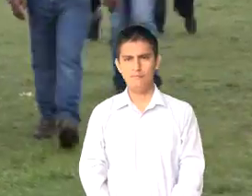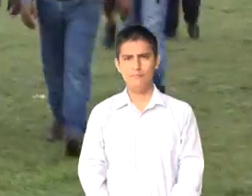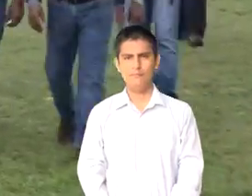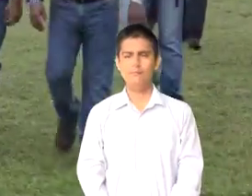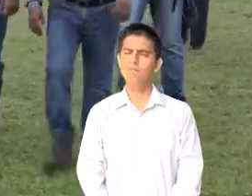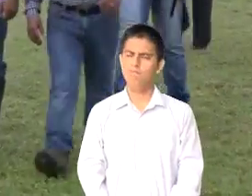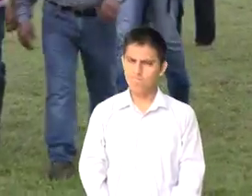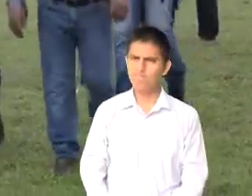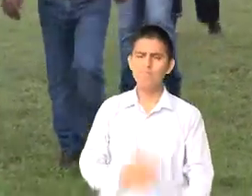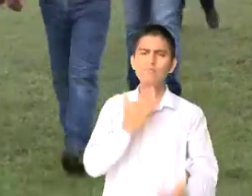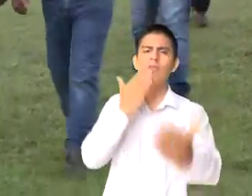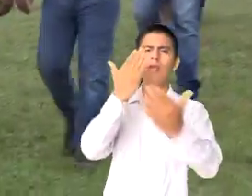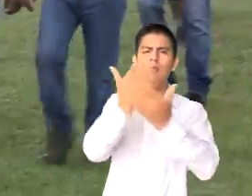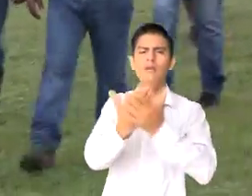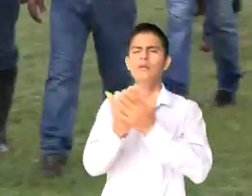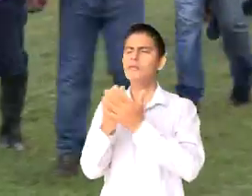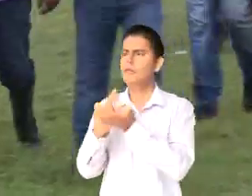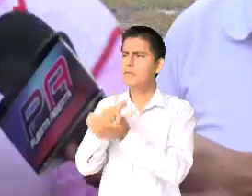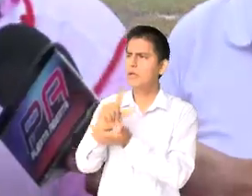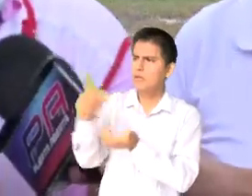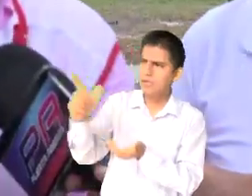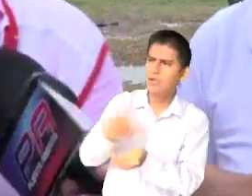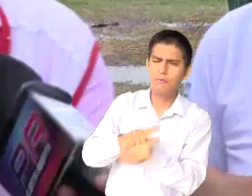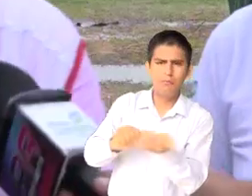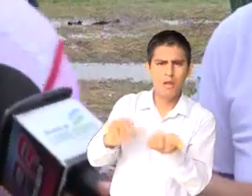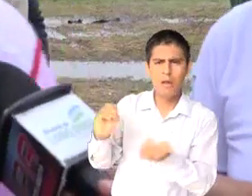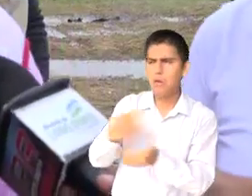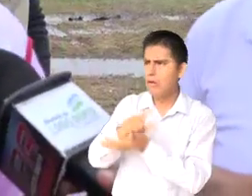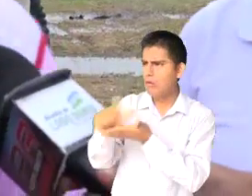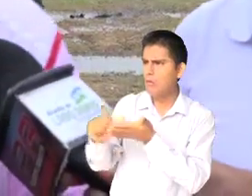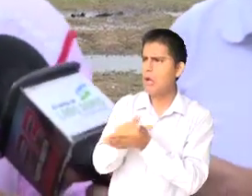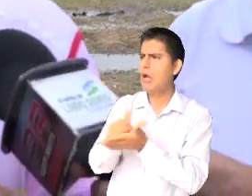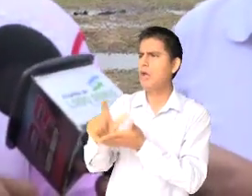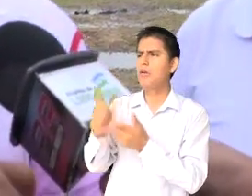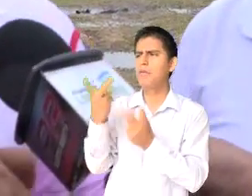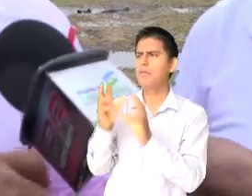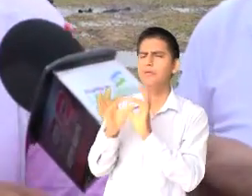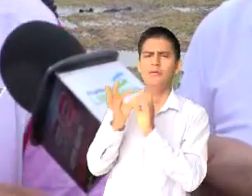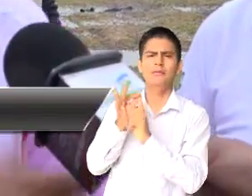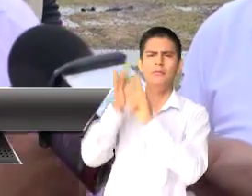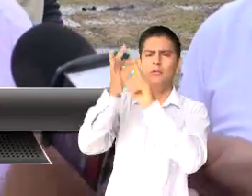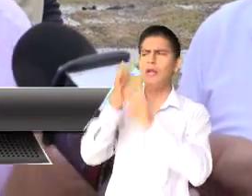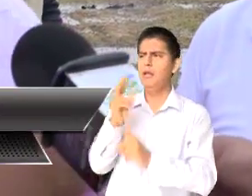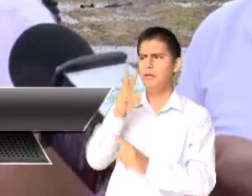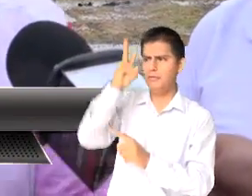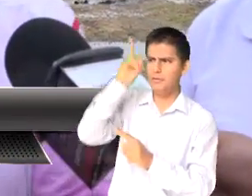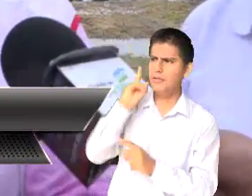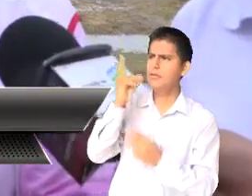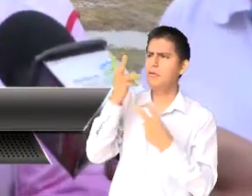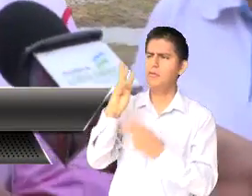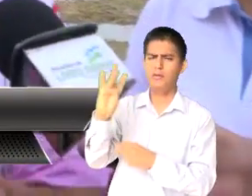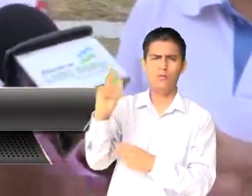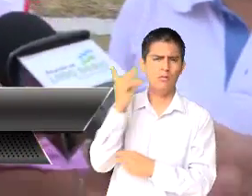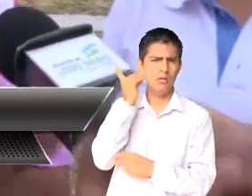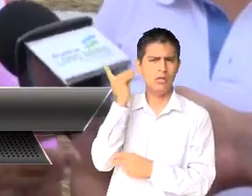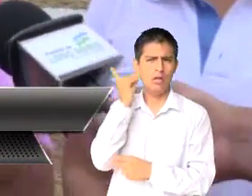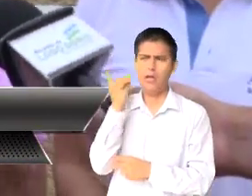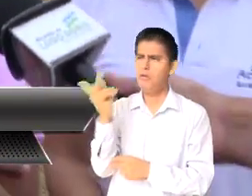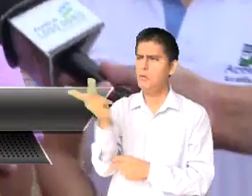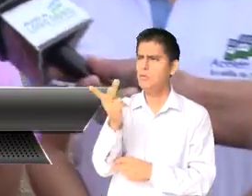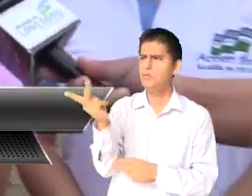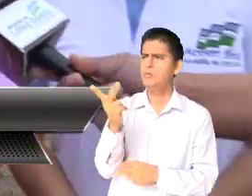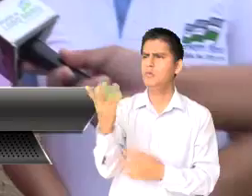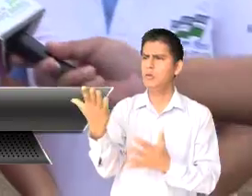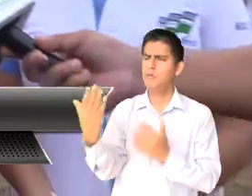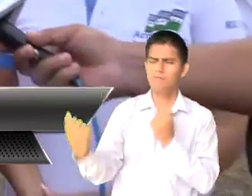Un agradecimiento profundo a nuestros hermanos del Lago Agrio, en especial a nuestro colega, a Vinicio, a la primera dama que de alguna manera está pernoctando